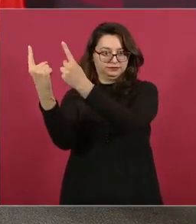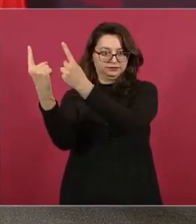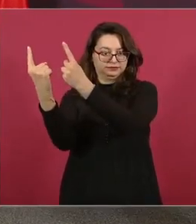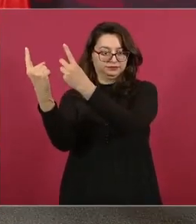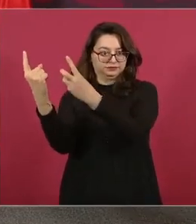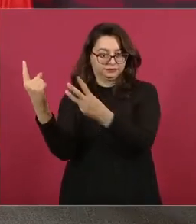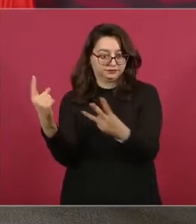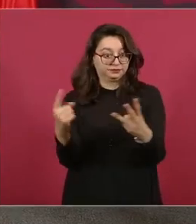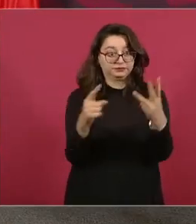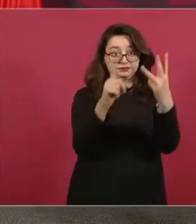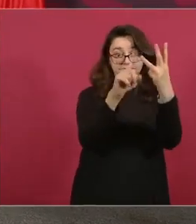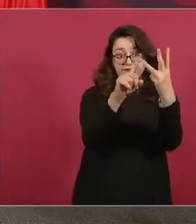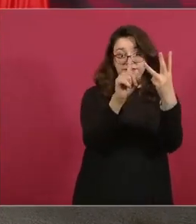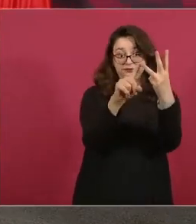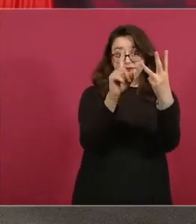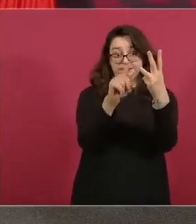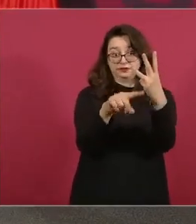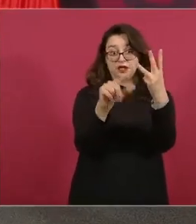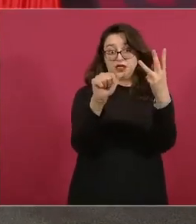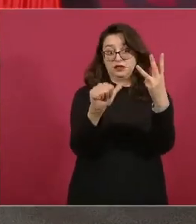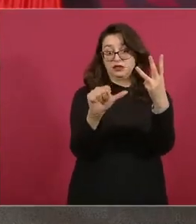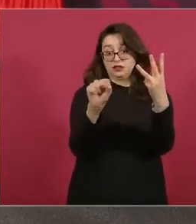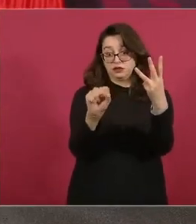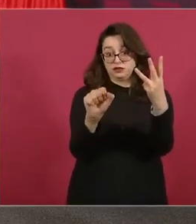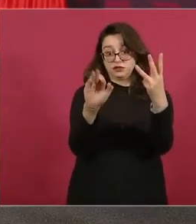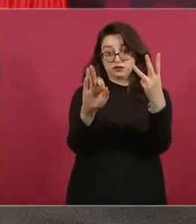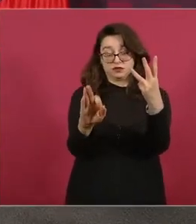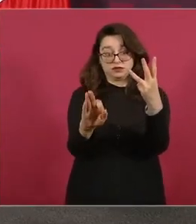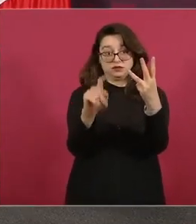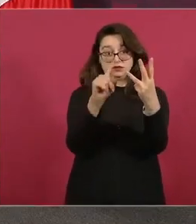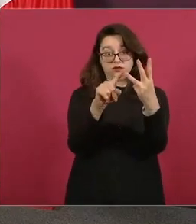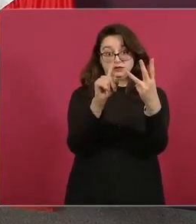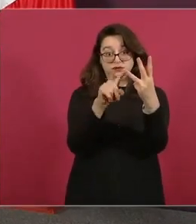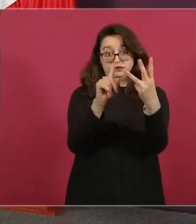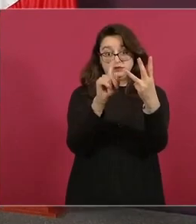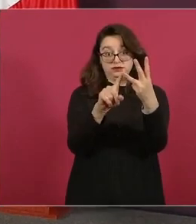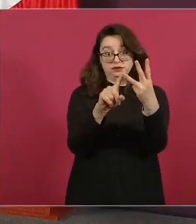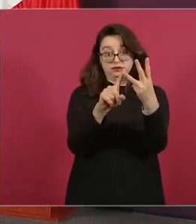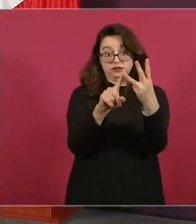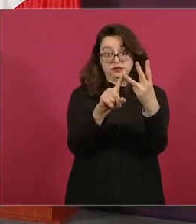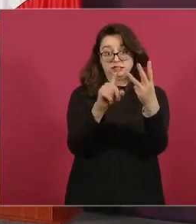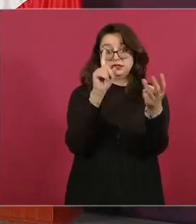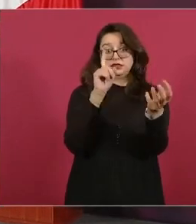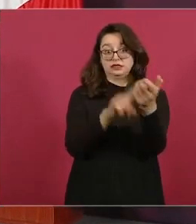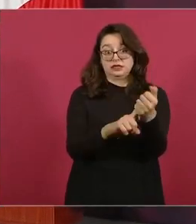la Auditoría Superior de la Federación, del Poder